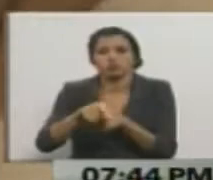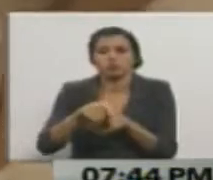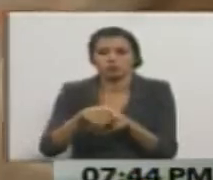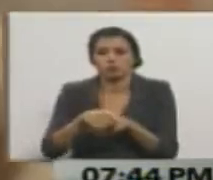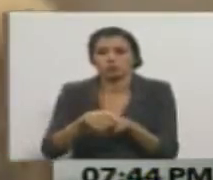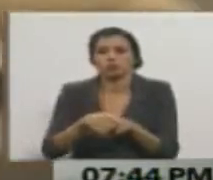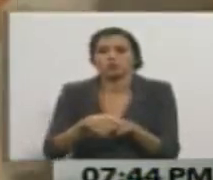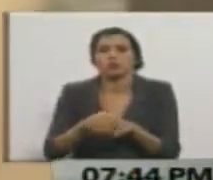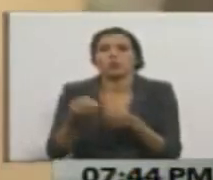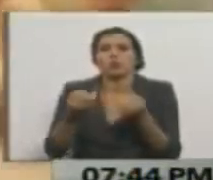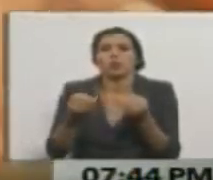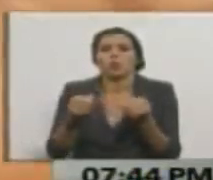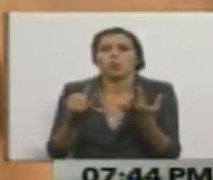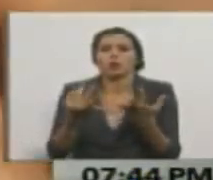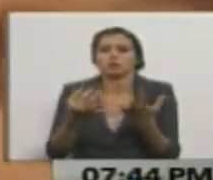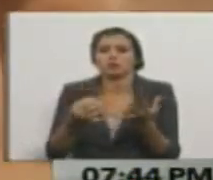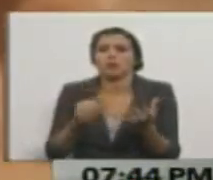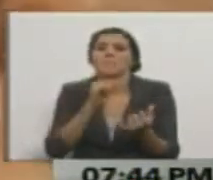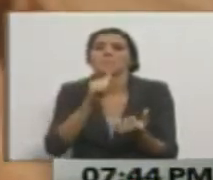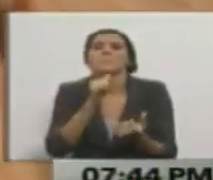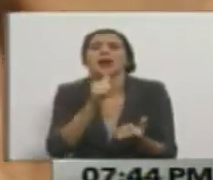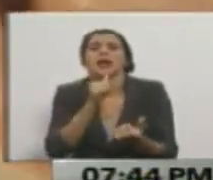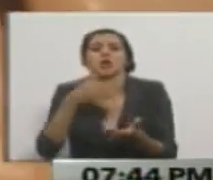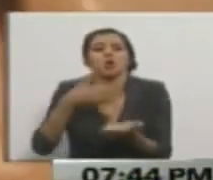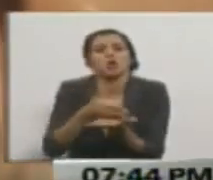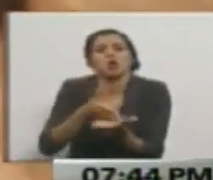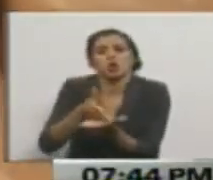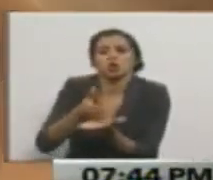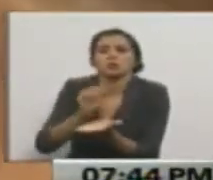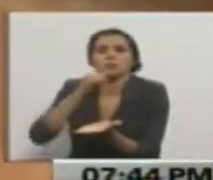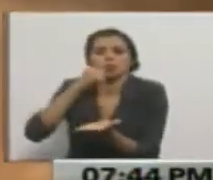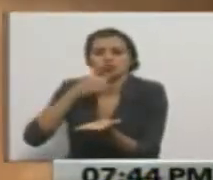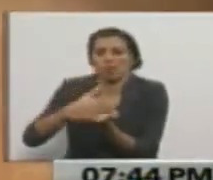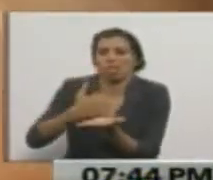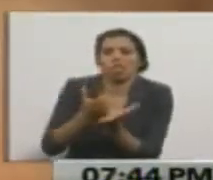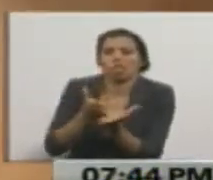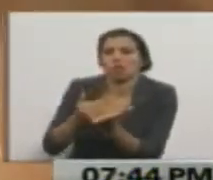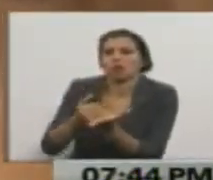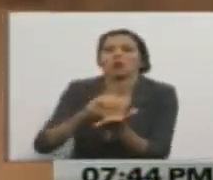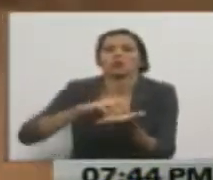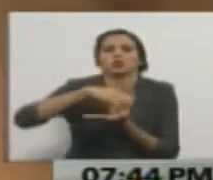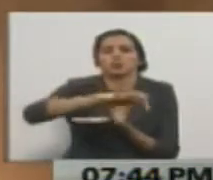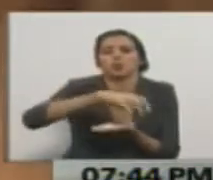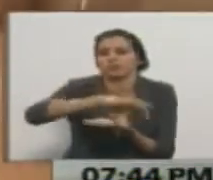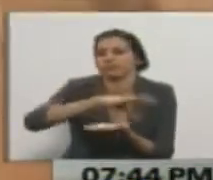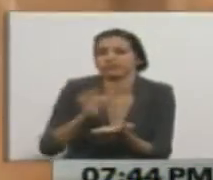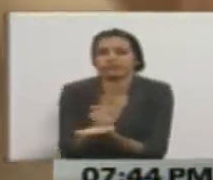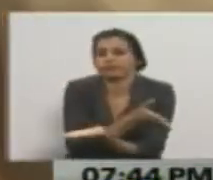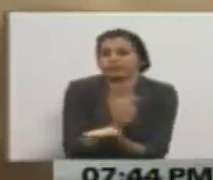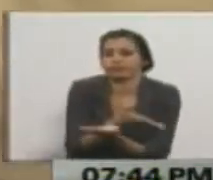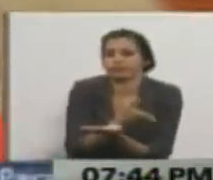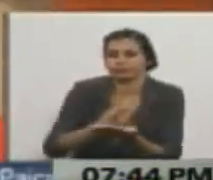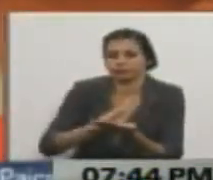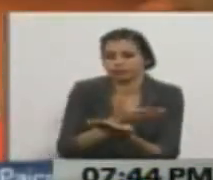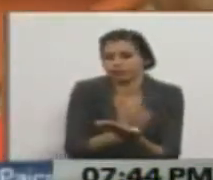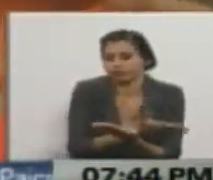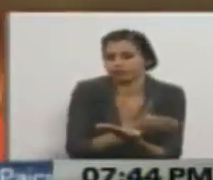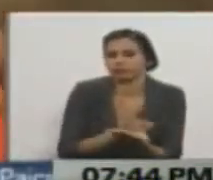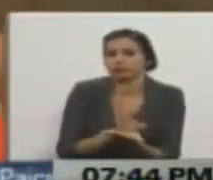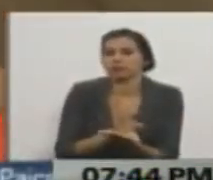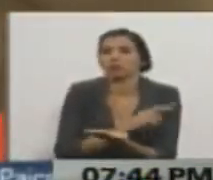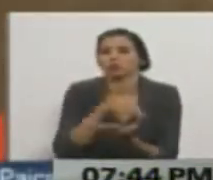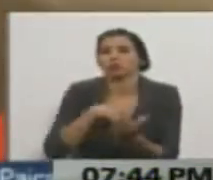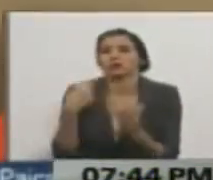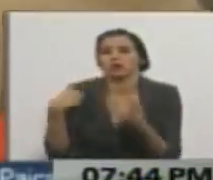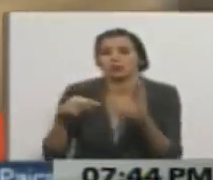número de piezas con mal corte que tengamos disponible. Entonces, nosotros tenemos unas especificaciones para cada